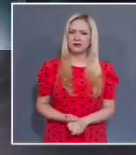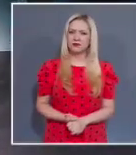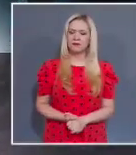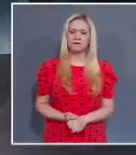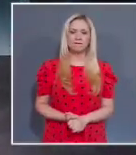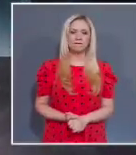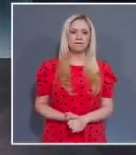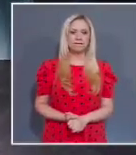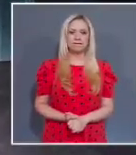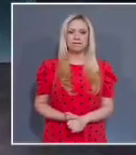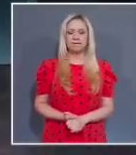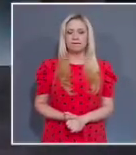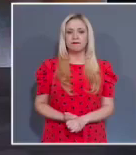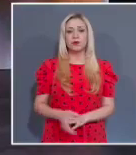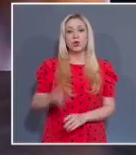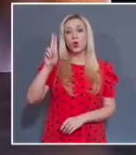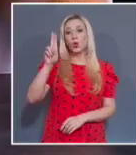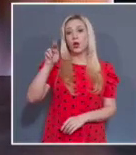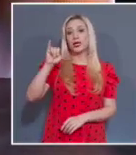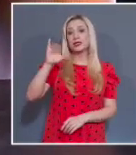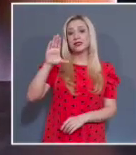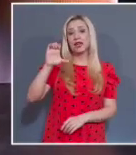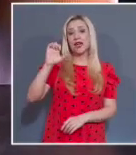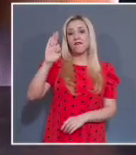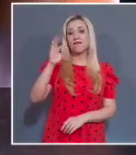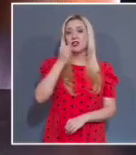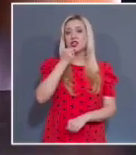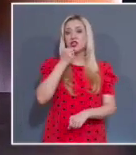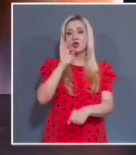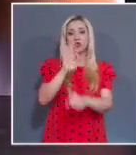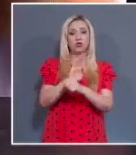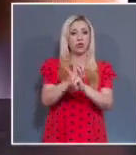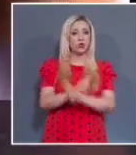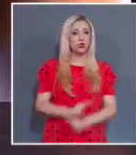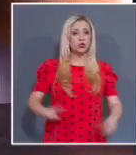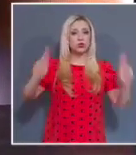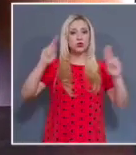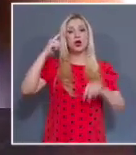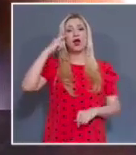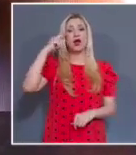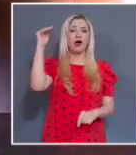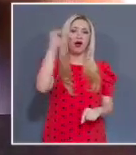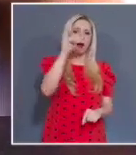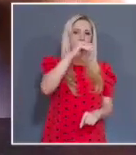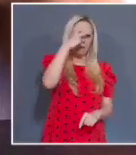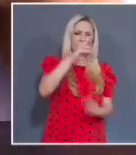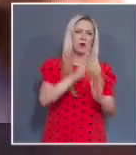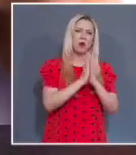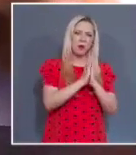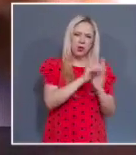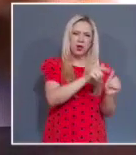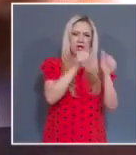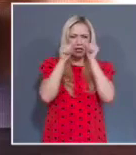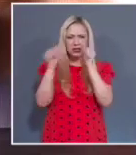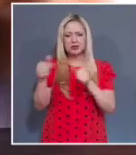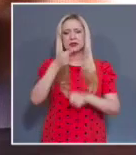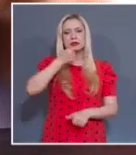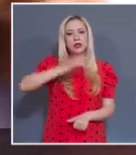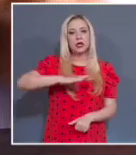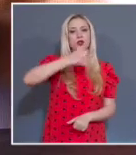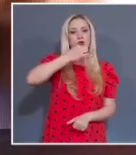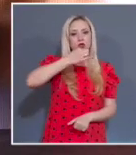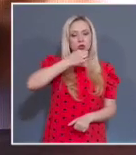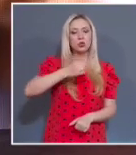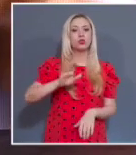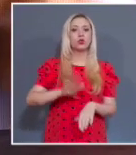La UNICEF llamó al Estado mexicano a invertir más y mejor en las niñas y niños para evitar que sean víctimas de violencia